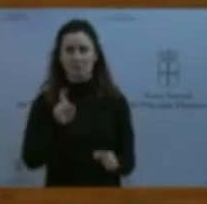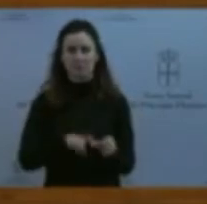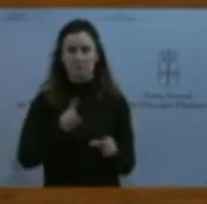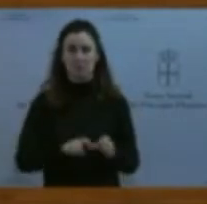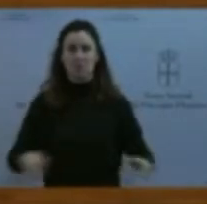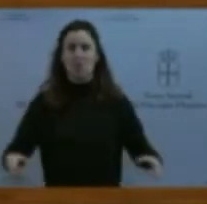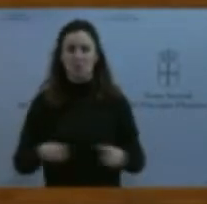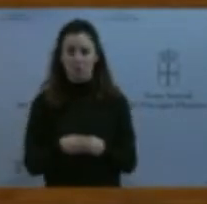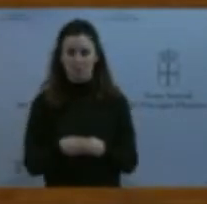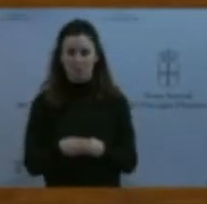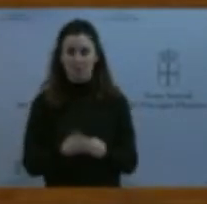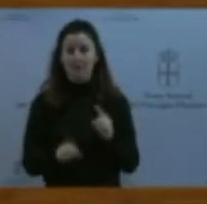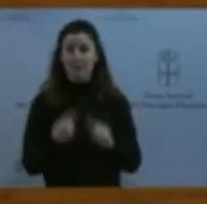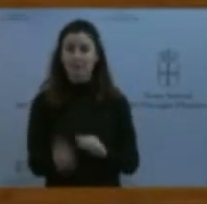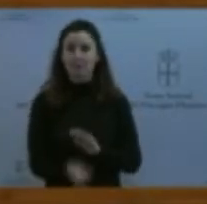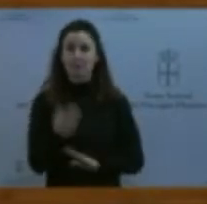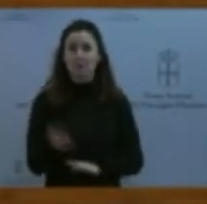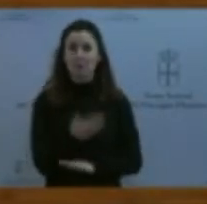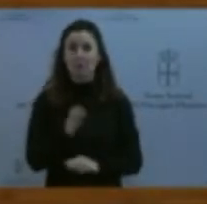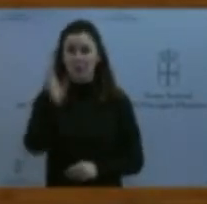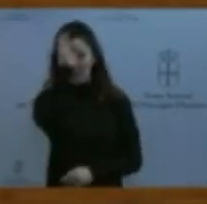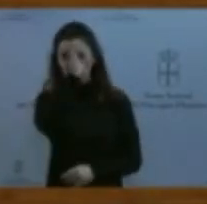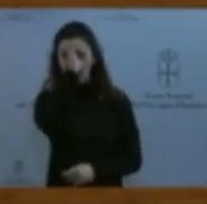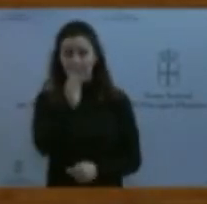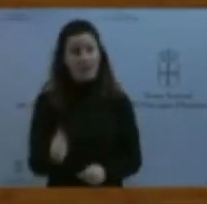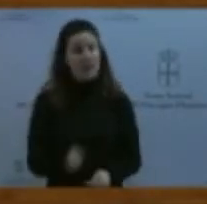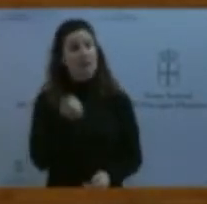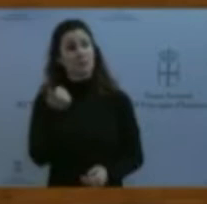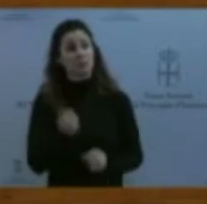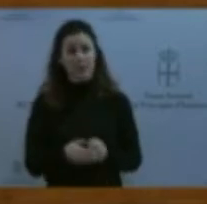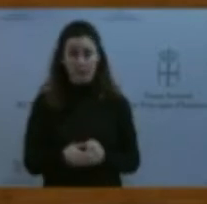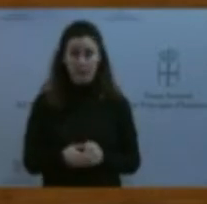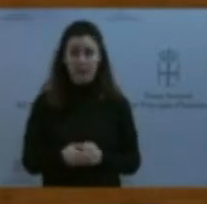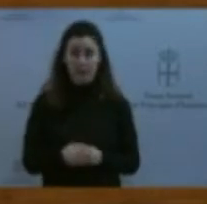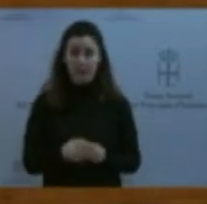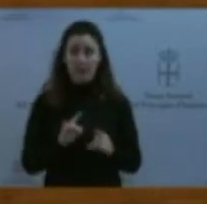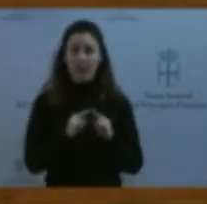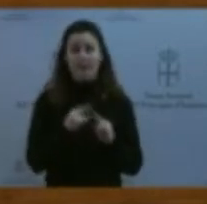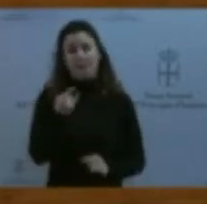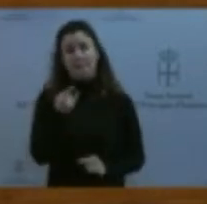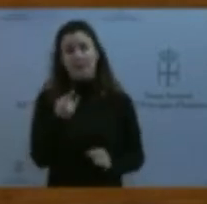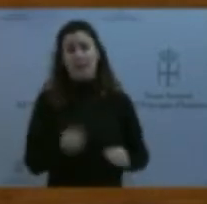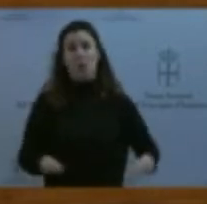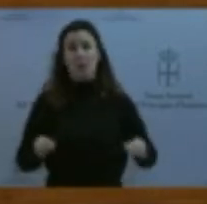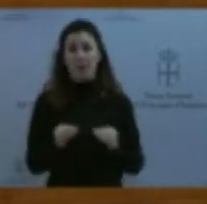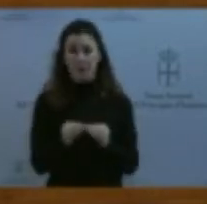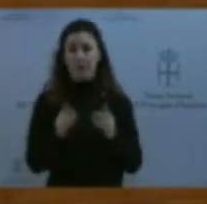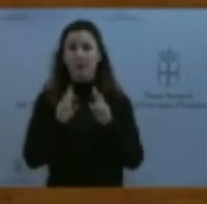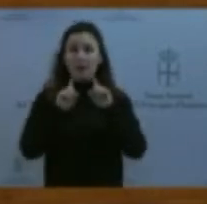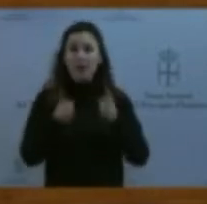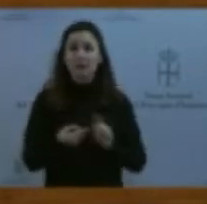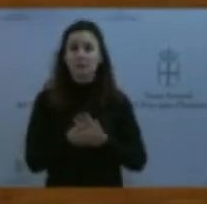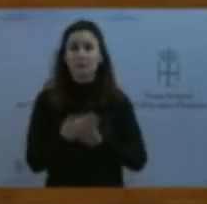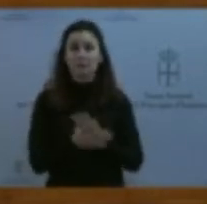científica, curiosamente también hay una extraordinaria coincidencia. En el caso de Asturias, 10 artículos, 10 en el caso de